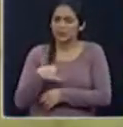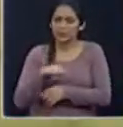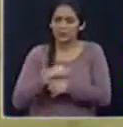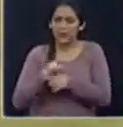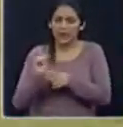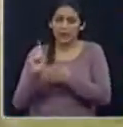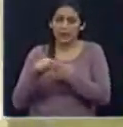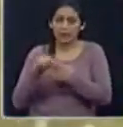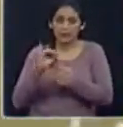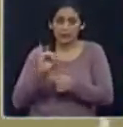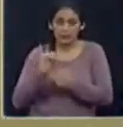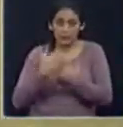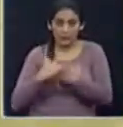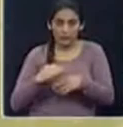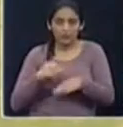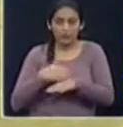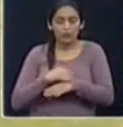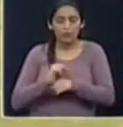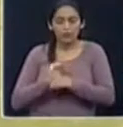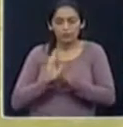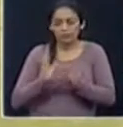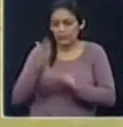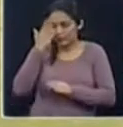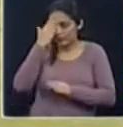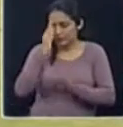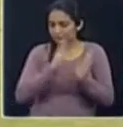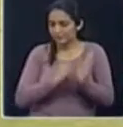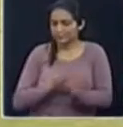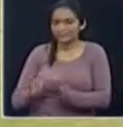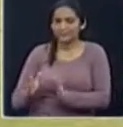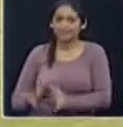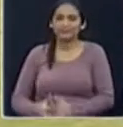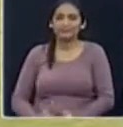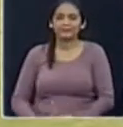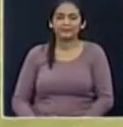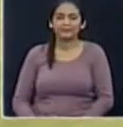última práctica, el plantel quedará concentrado. Diego Flores, más deportes.